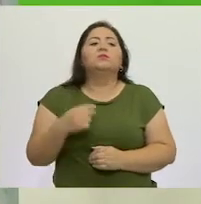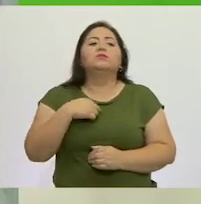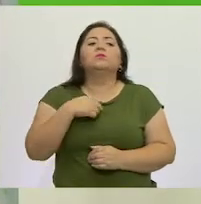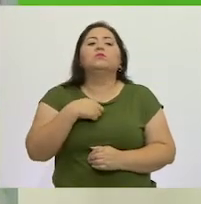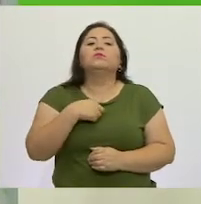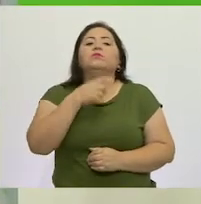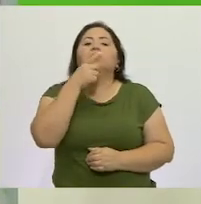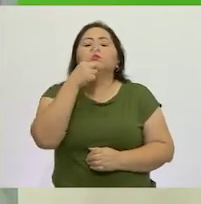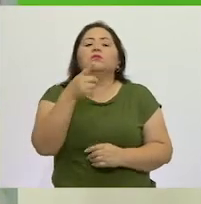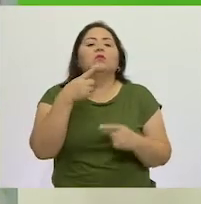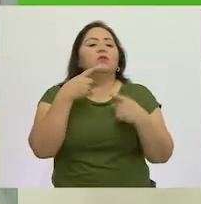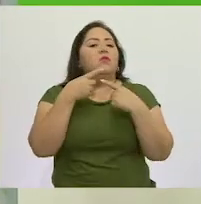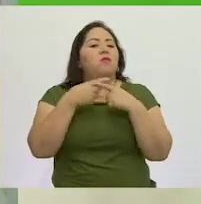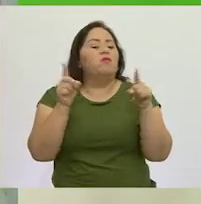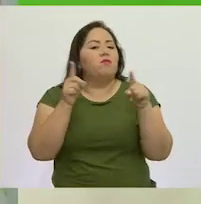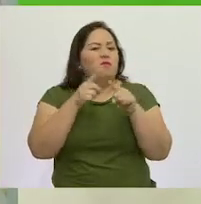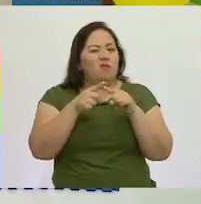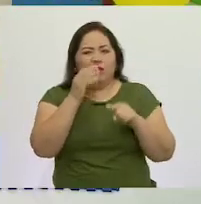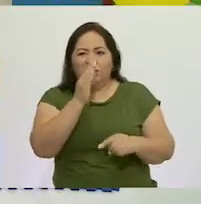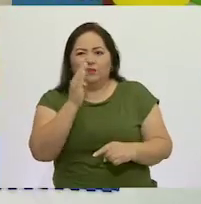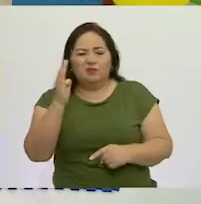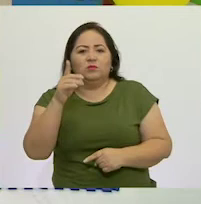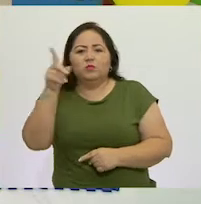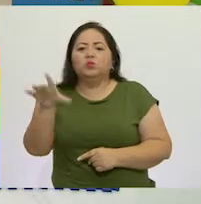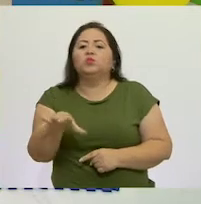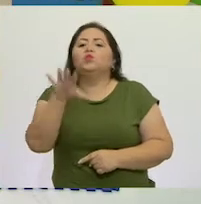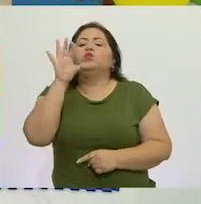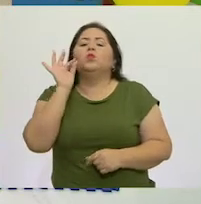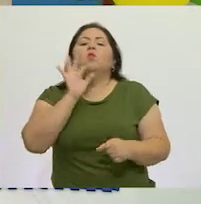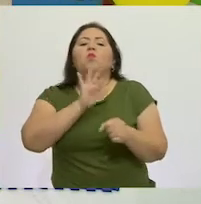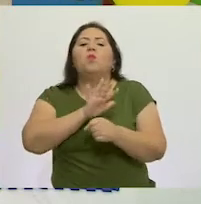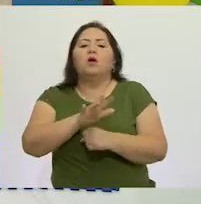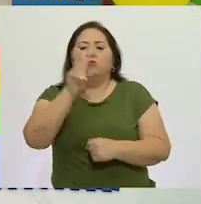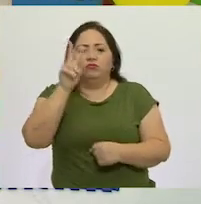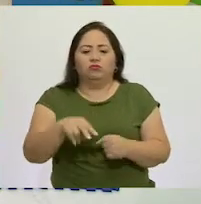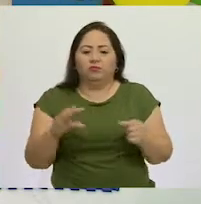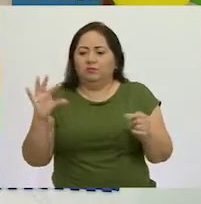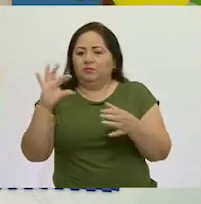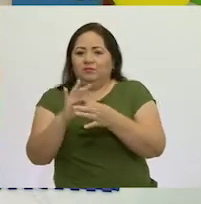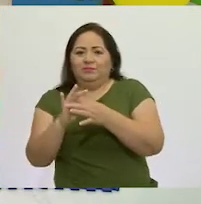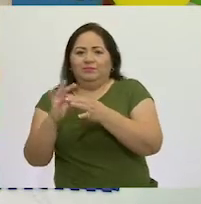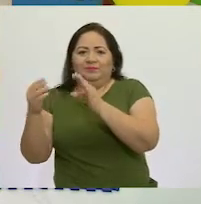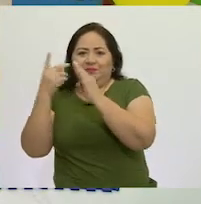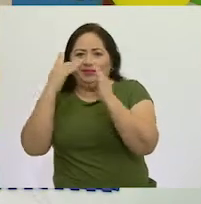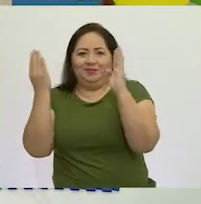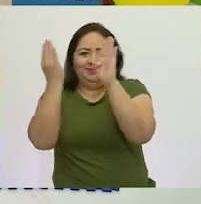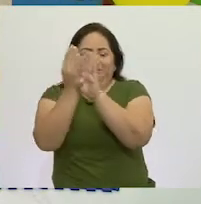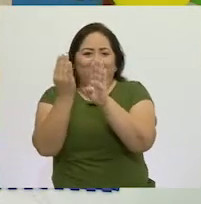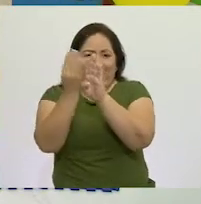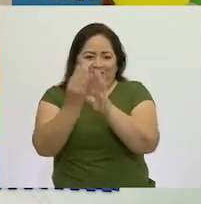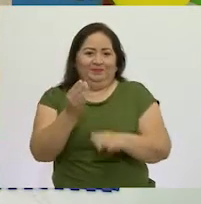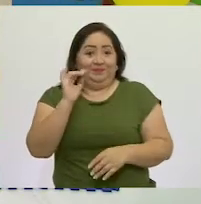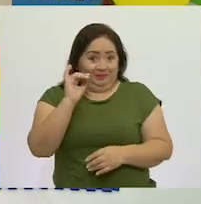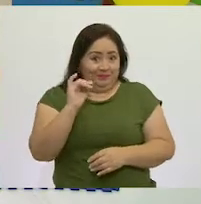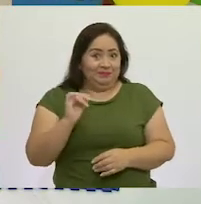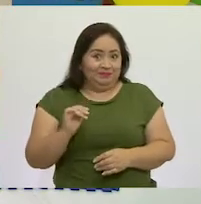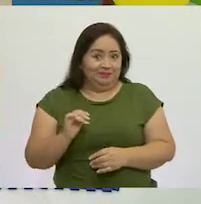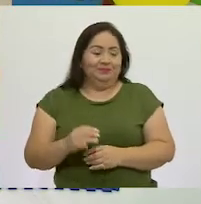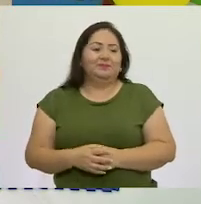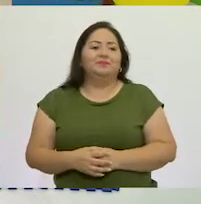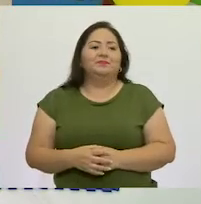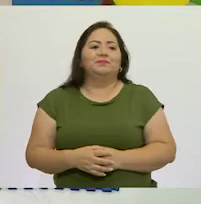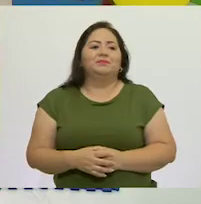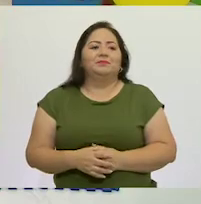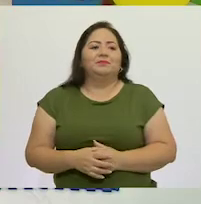diciendo diferentes descripciones y tú vas a elegir la pieza que corresponde para armarla. ¿Me ayudan?